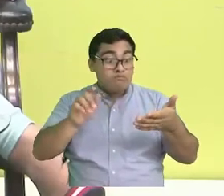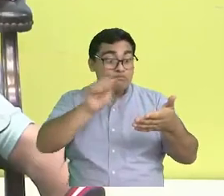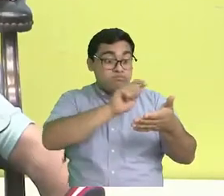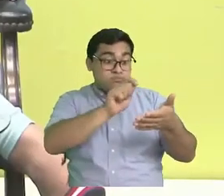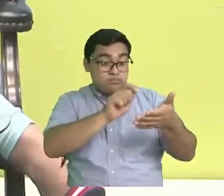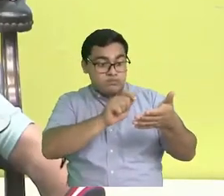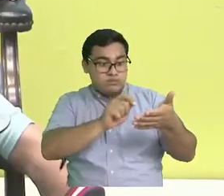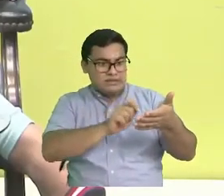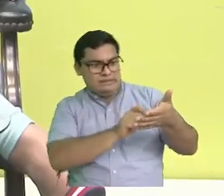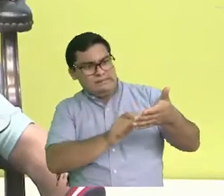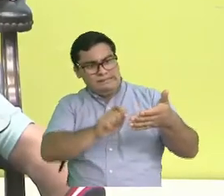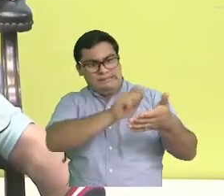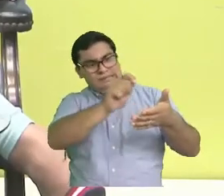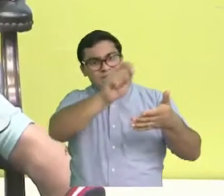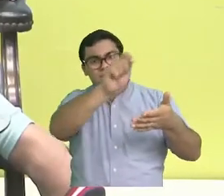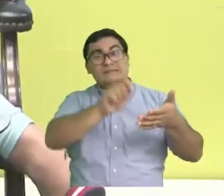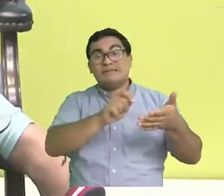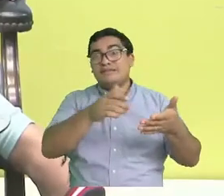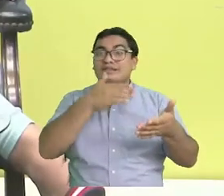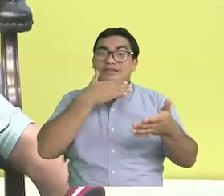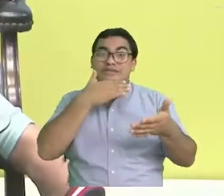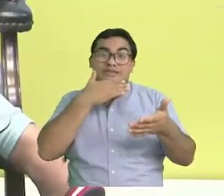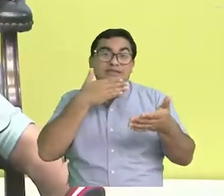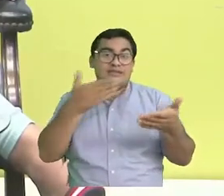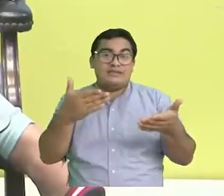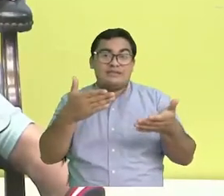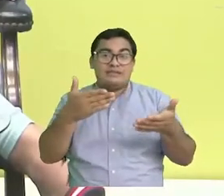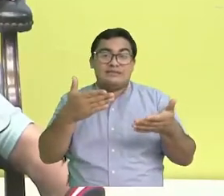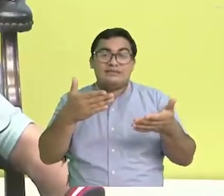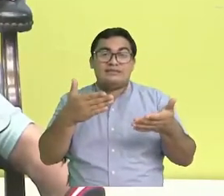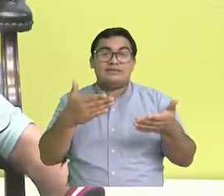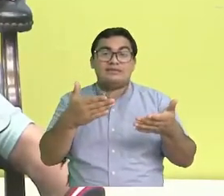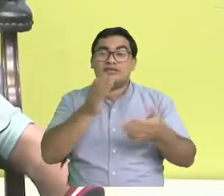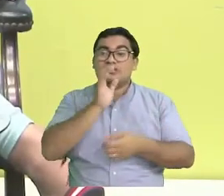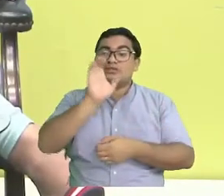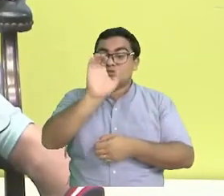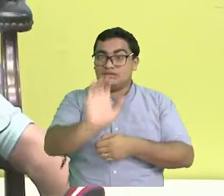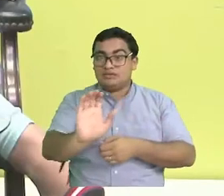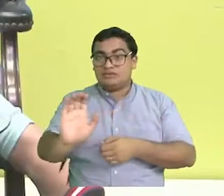salirse de los bordes, ¿no? Esa es una de las cosas que nosotros evaluamos mucho a edades bien tempranas.